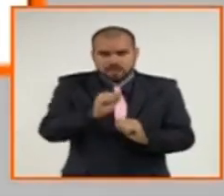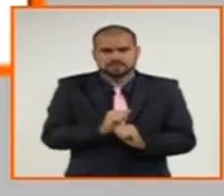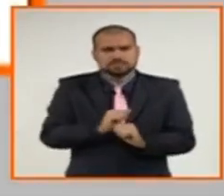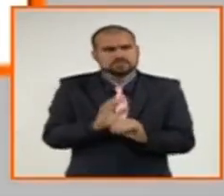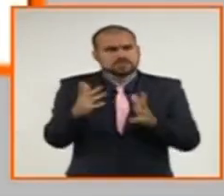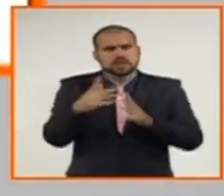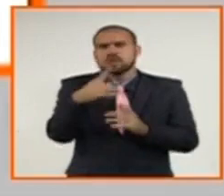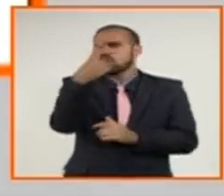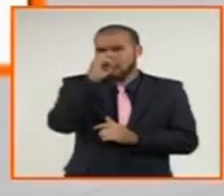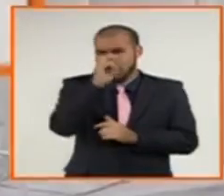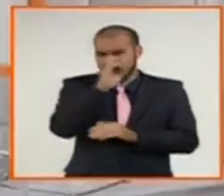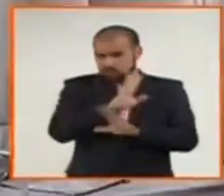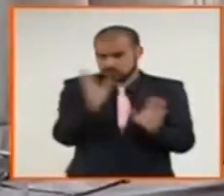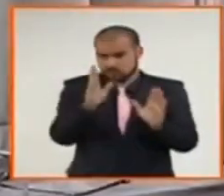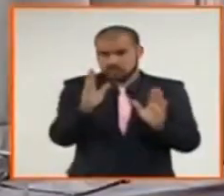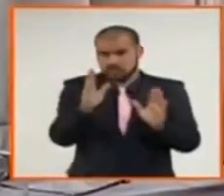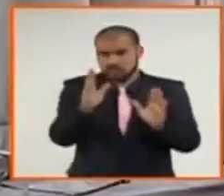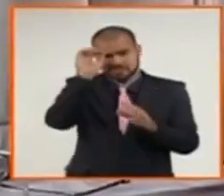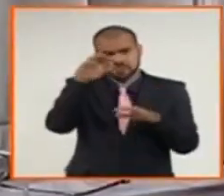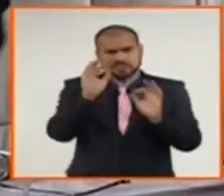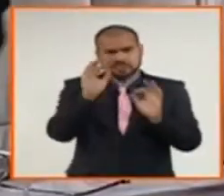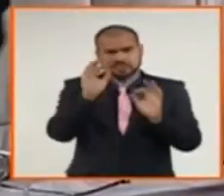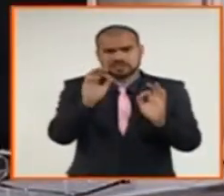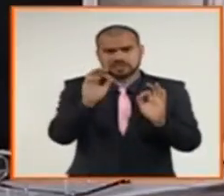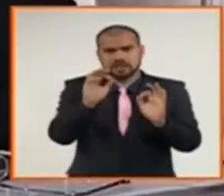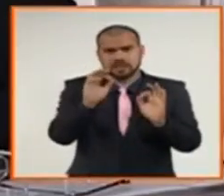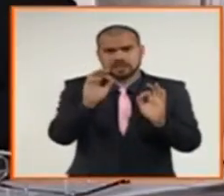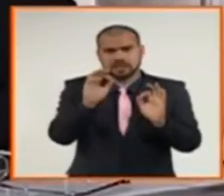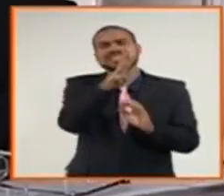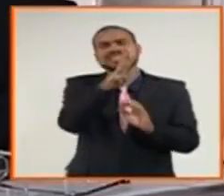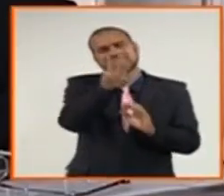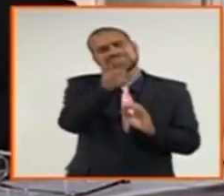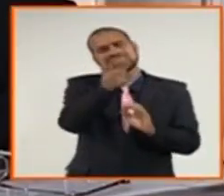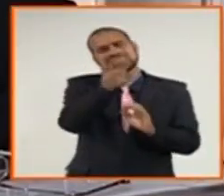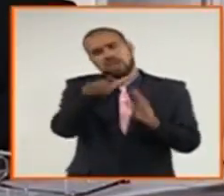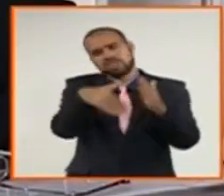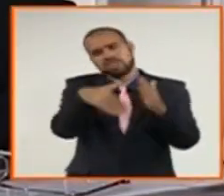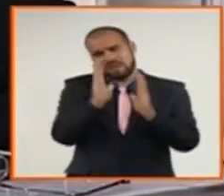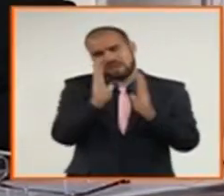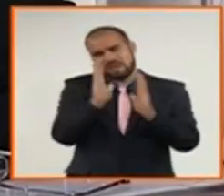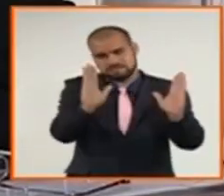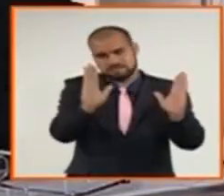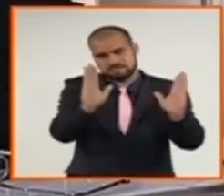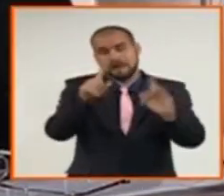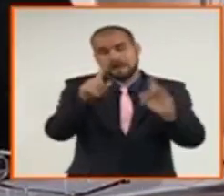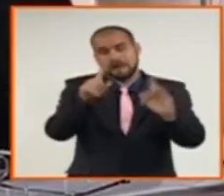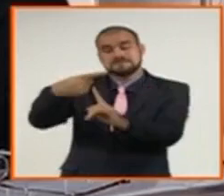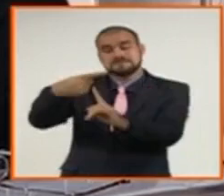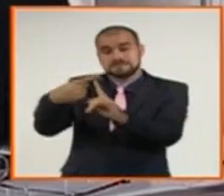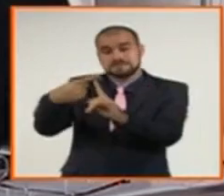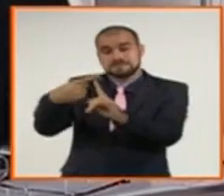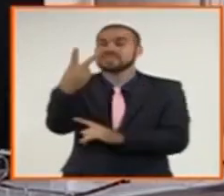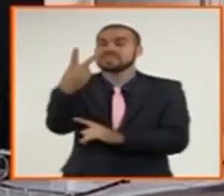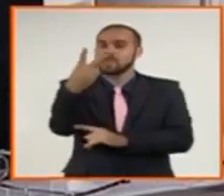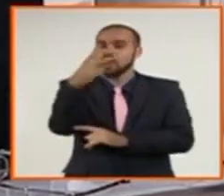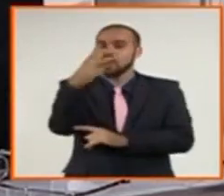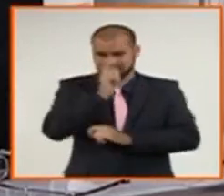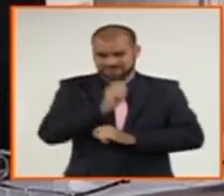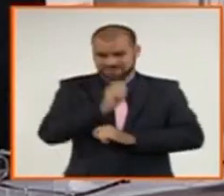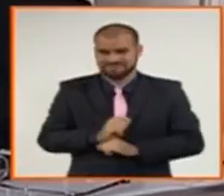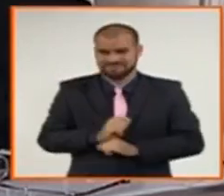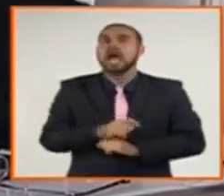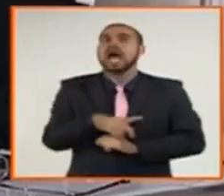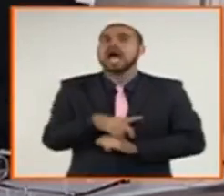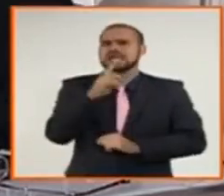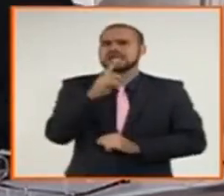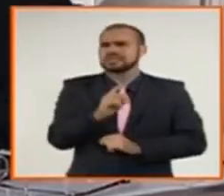vida, que son 365 días, más 365 días del segundo año de vida. Esos son los 1,000 días,